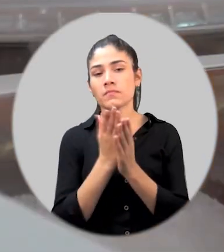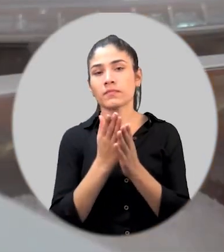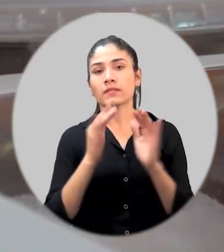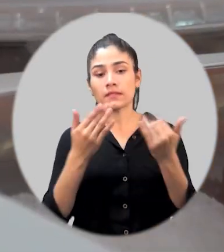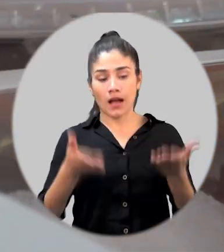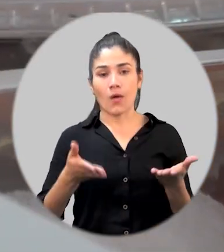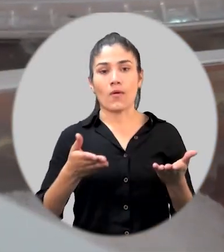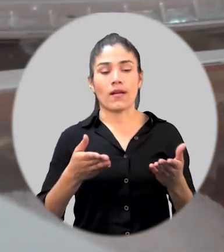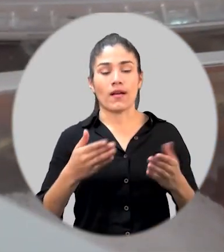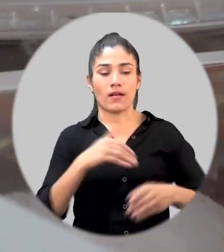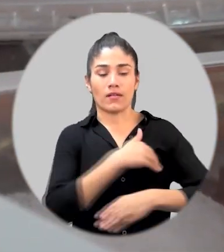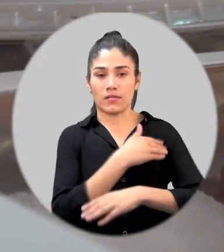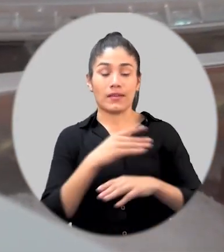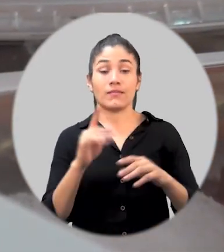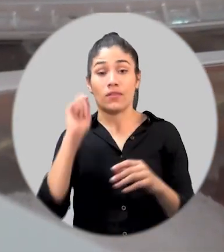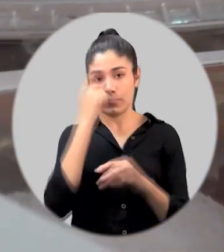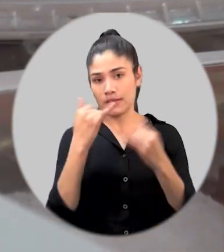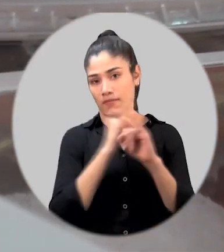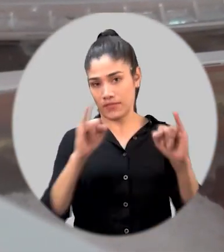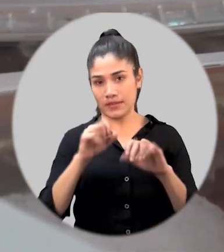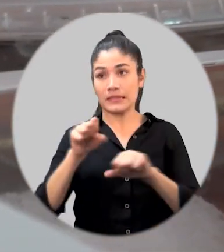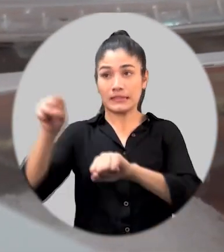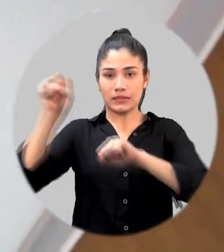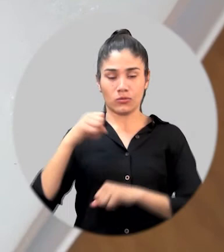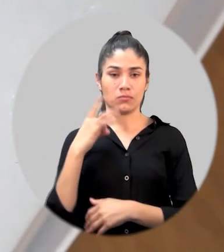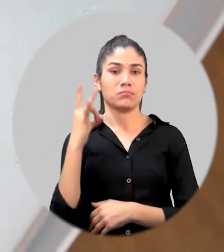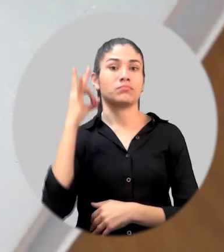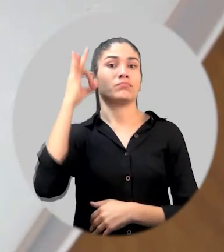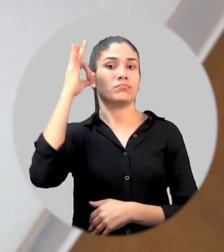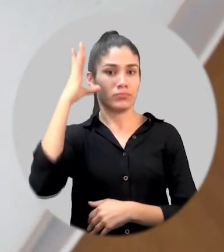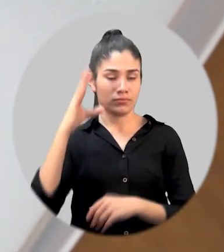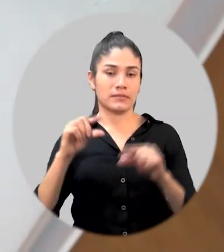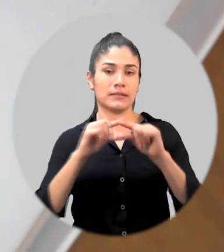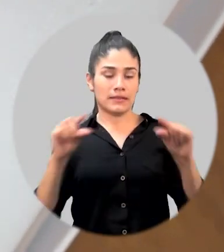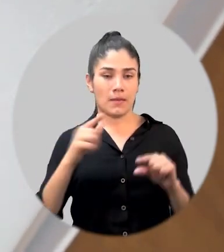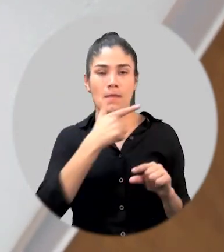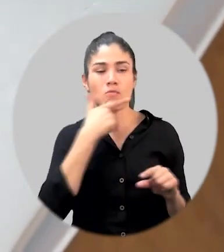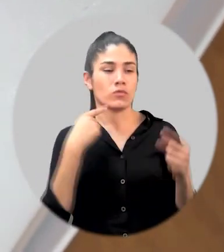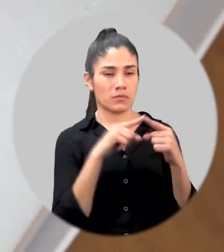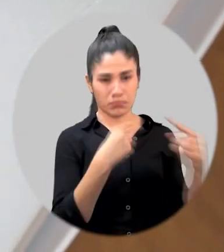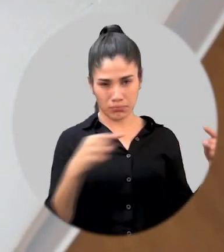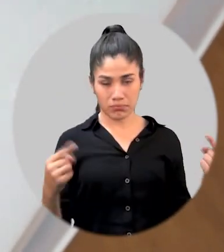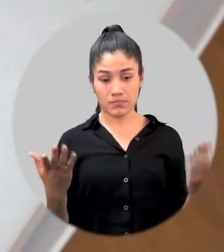este año. Este año ya voy a tener mi título de pastelera profesional. Ser emprendedor es algo muy,